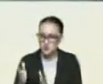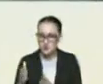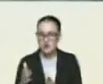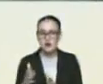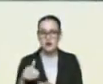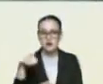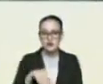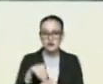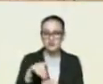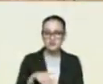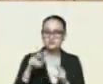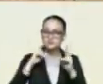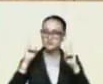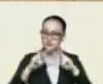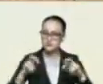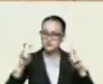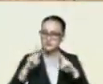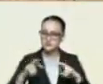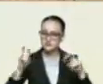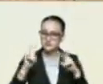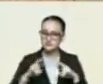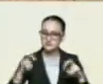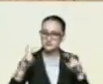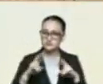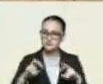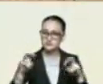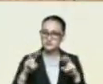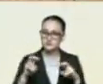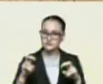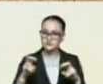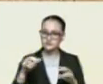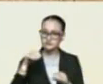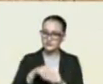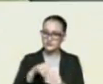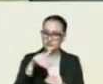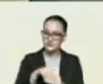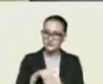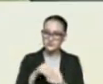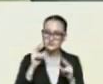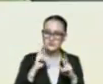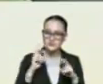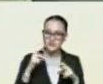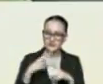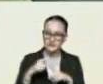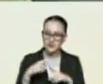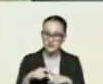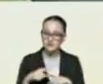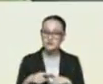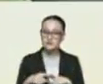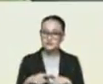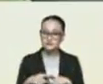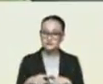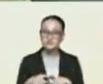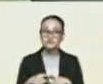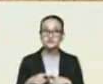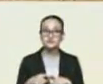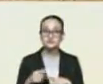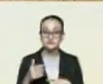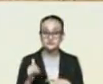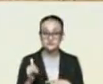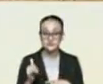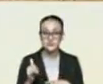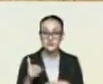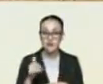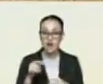fueron auditados los distintos componentes de la plataforma electoral y se contó con la siguiente infraestructura